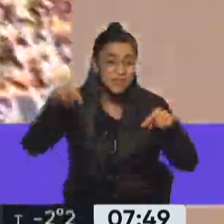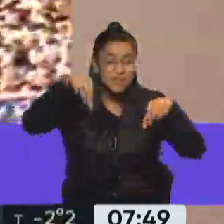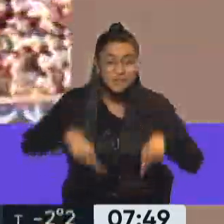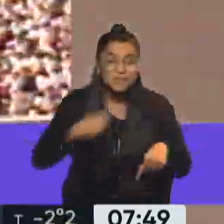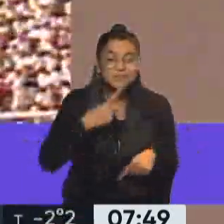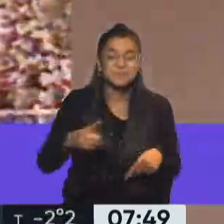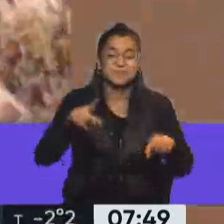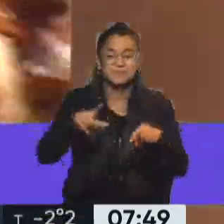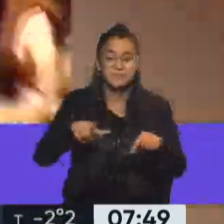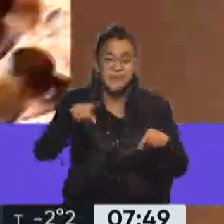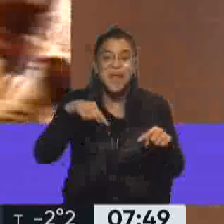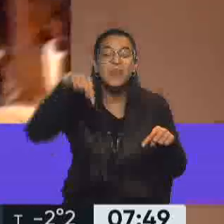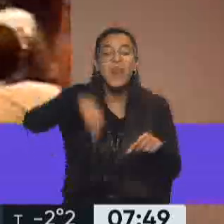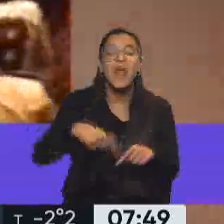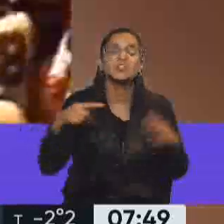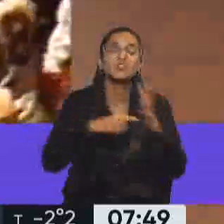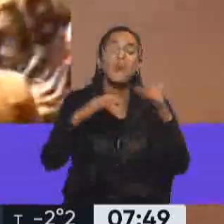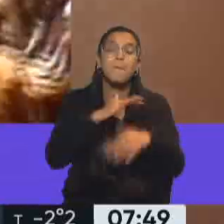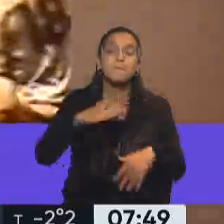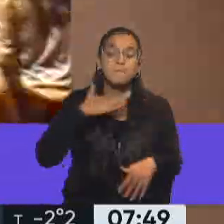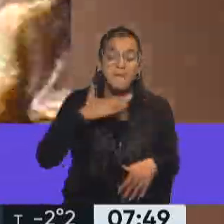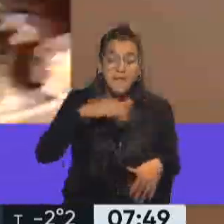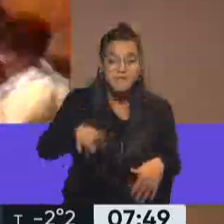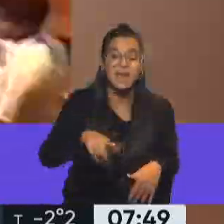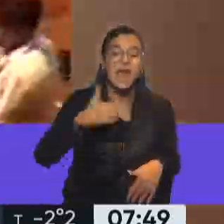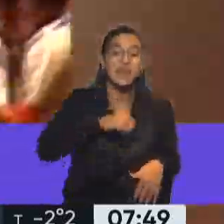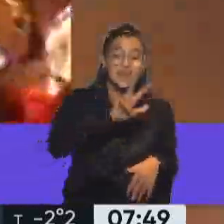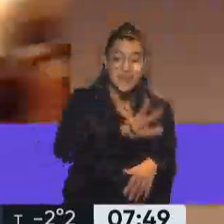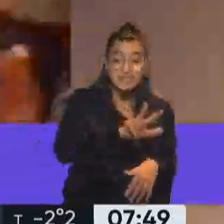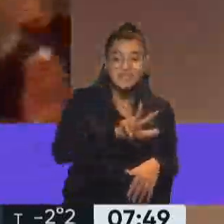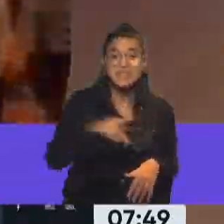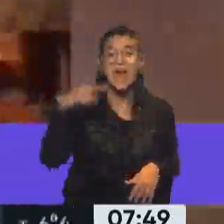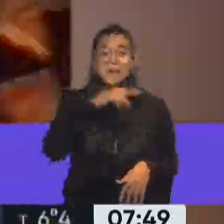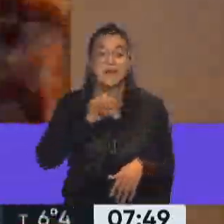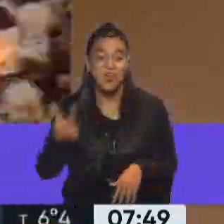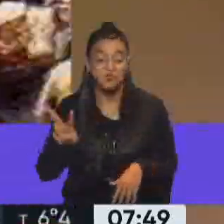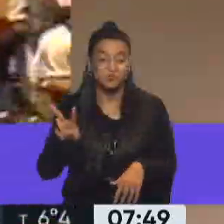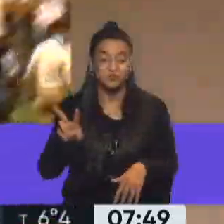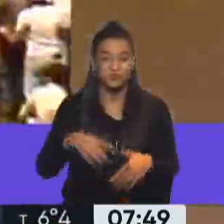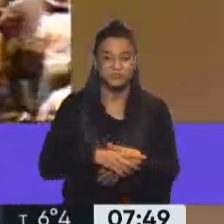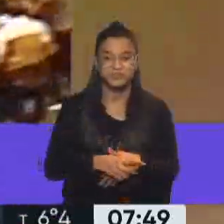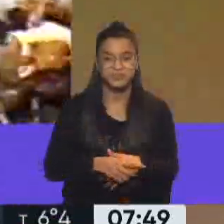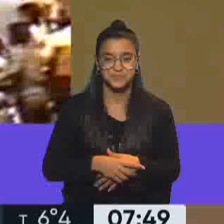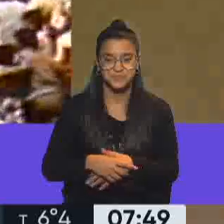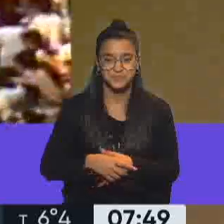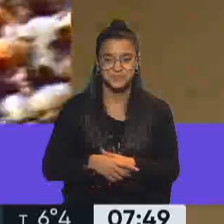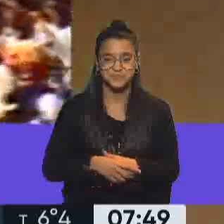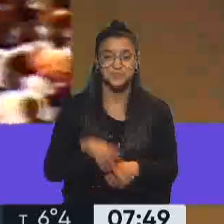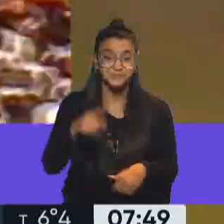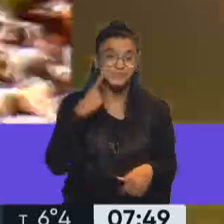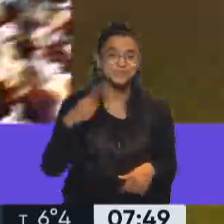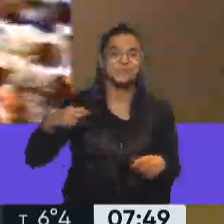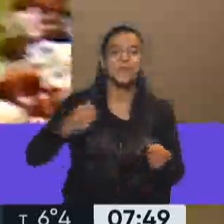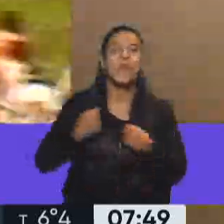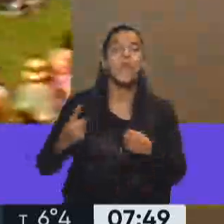estadio azteca de la ciudad de mexico argentina 3 alemania 2 y hoy estaba